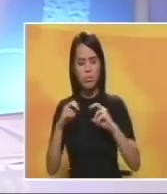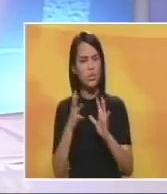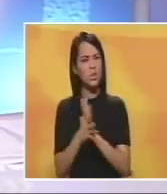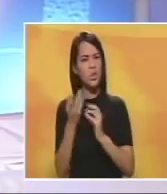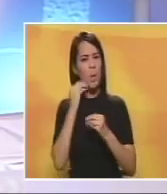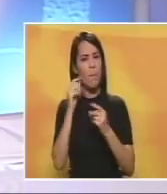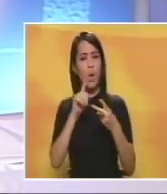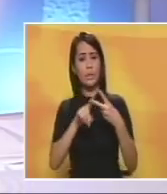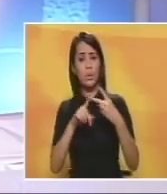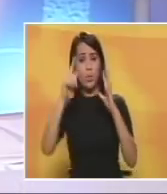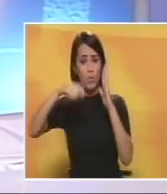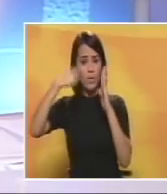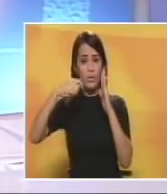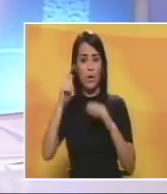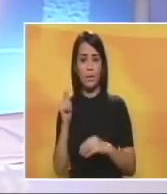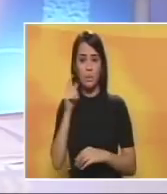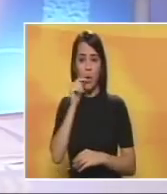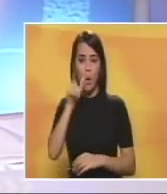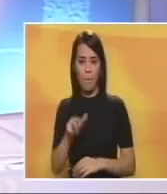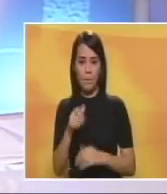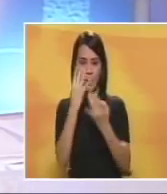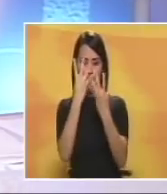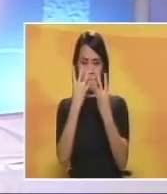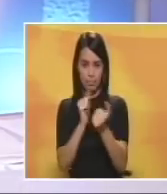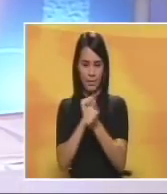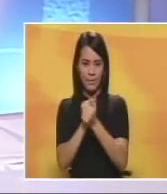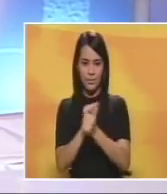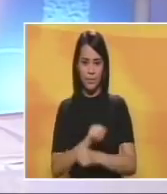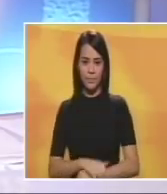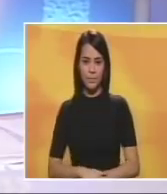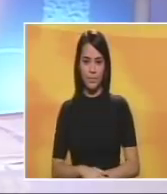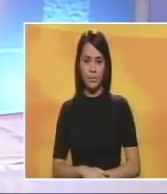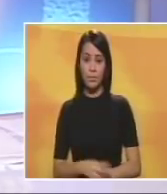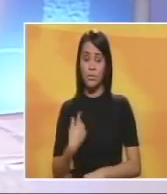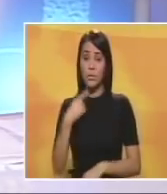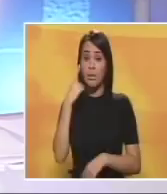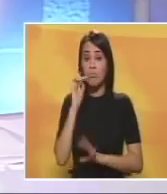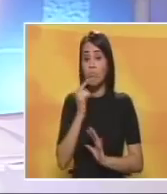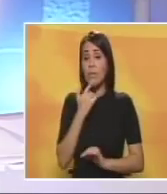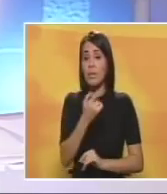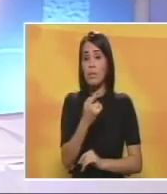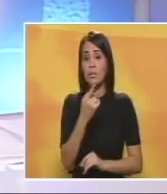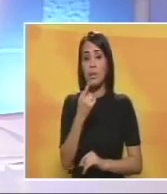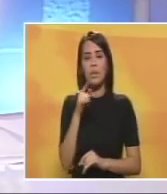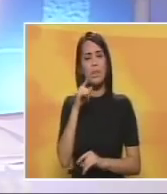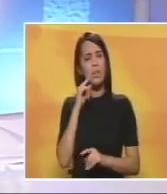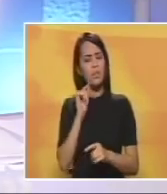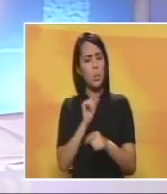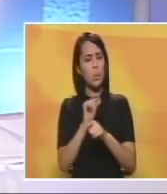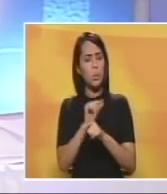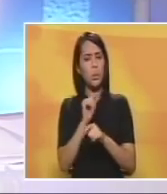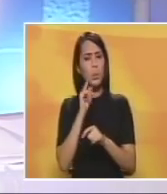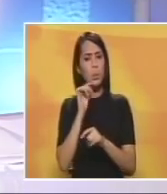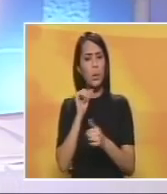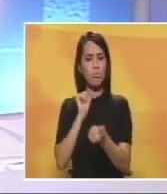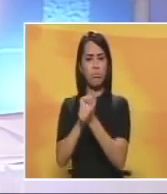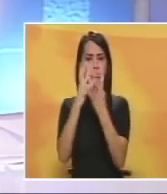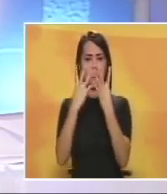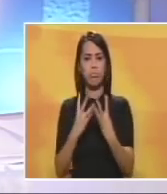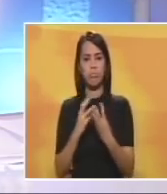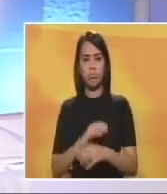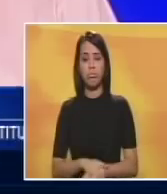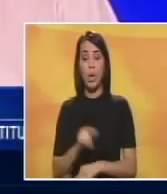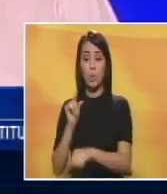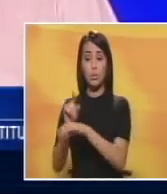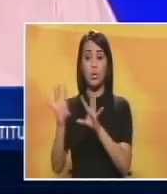el segundo video del diputado Juan Requesens, con el que se alega que ha sido víctima de vejaciones durante su detención. Acusó